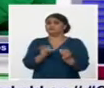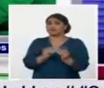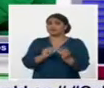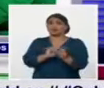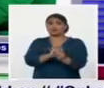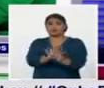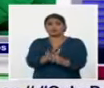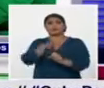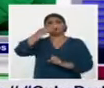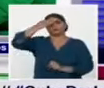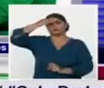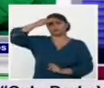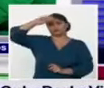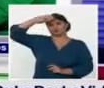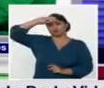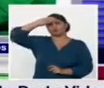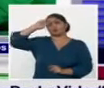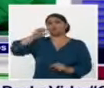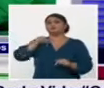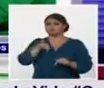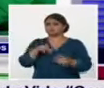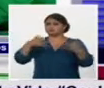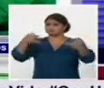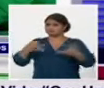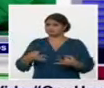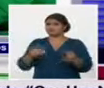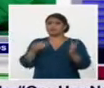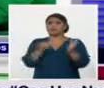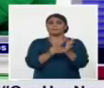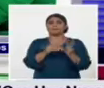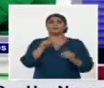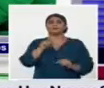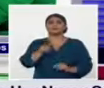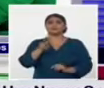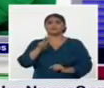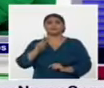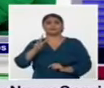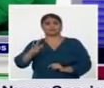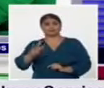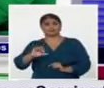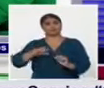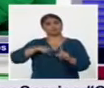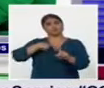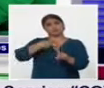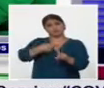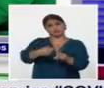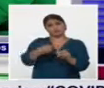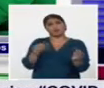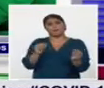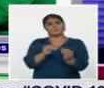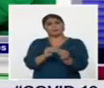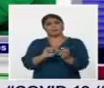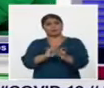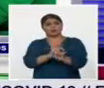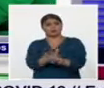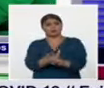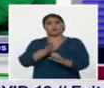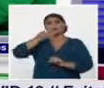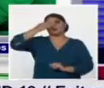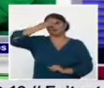propia de nuestro país. Estamos hablando de 1.123 casos autóctonos diagnosticados en el día de